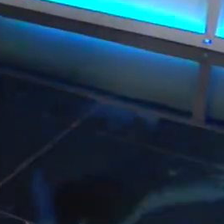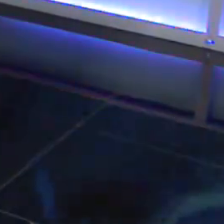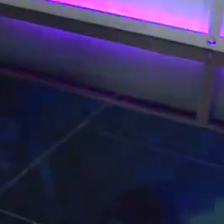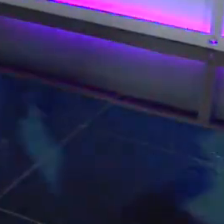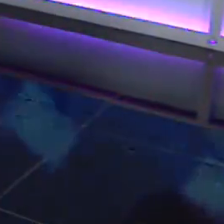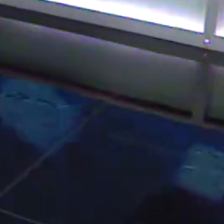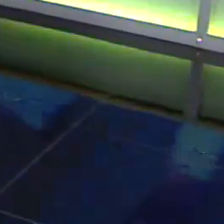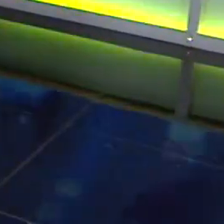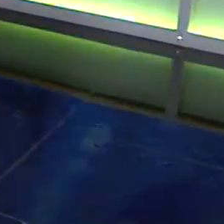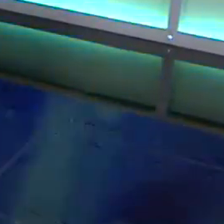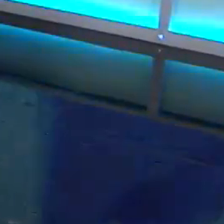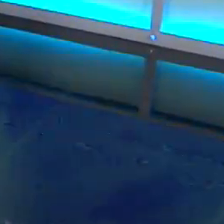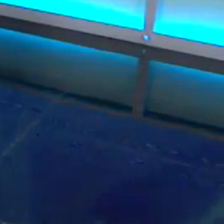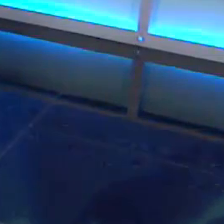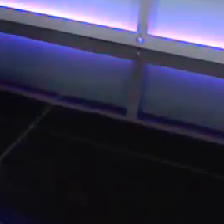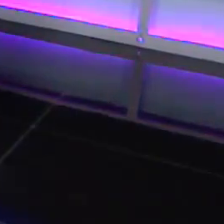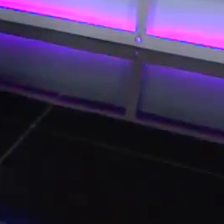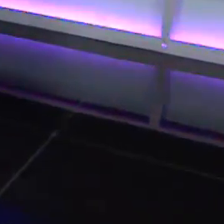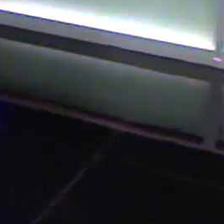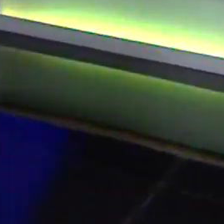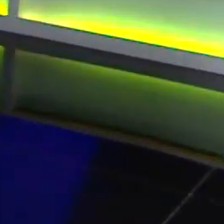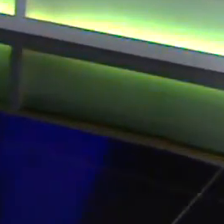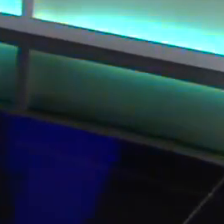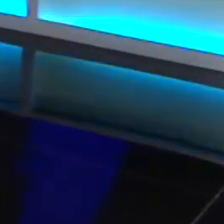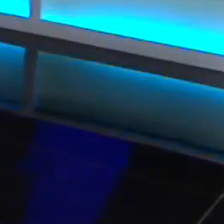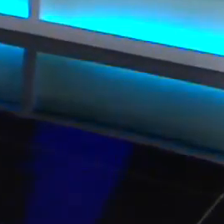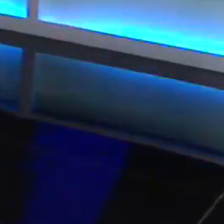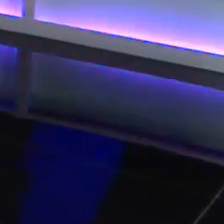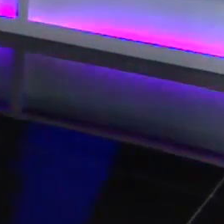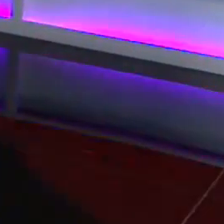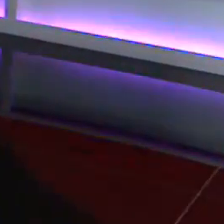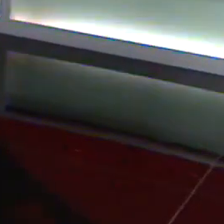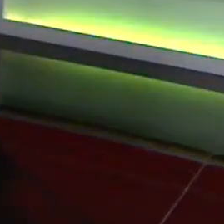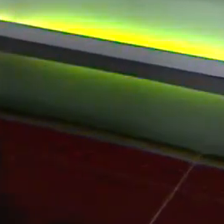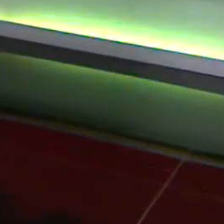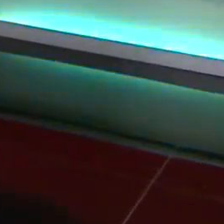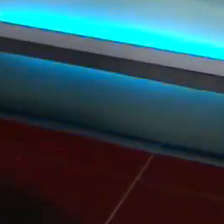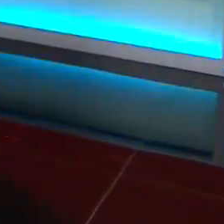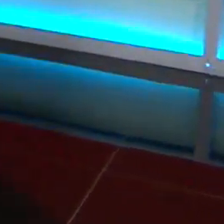El lunes, mamá, conocí a un muchacho.